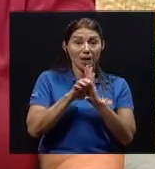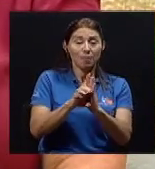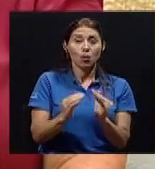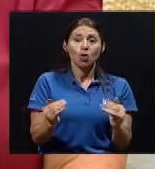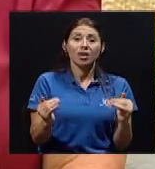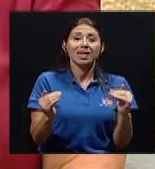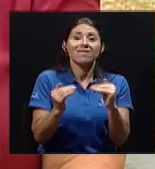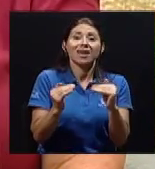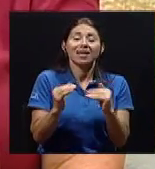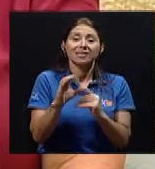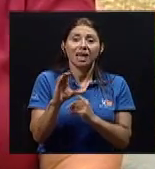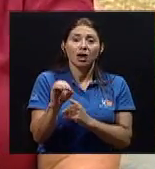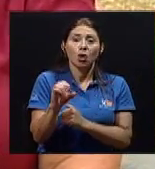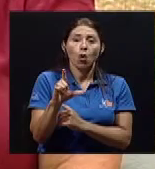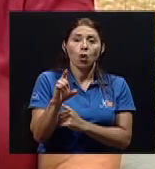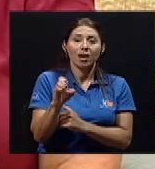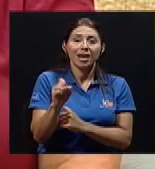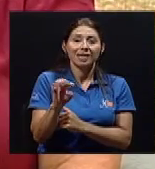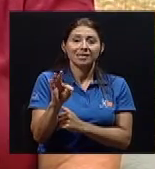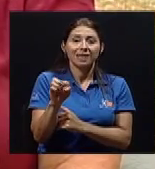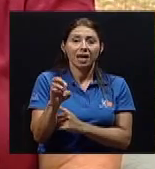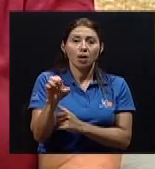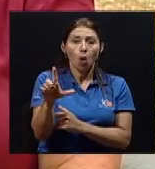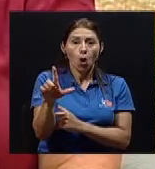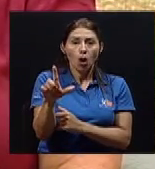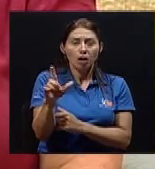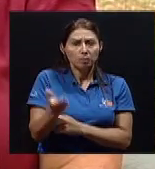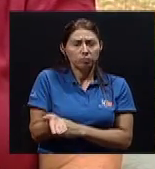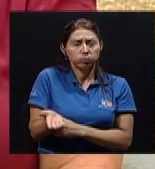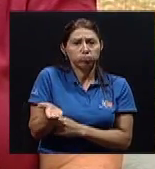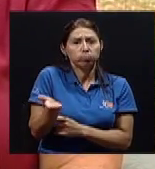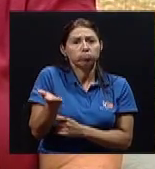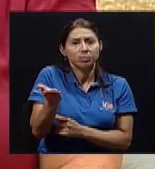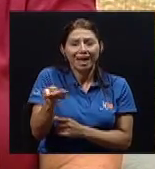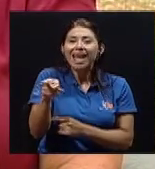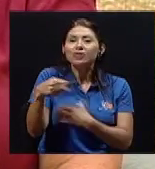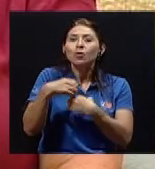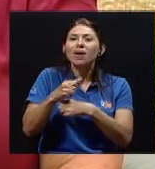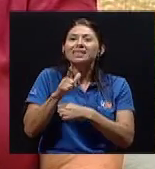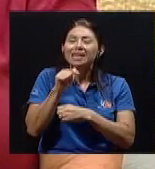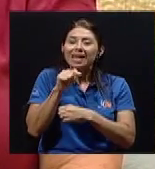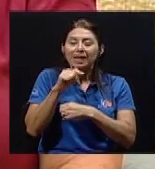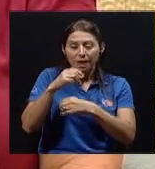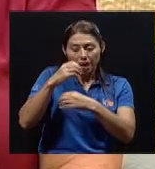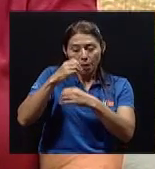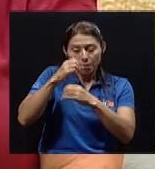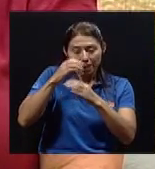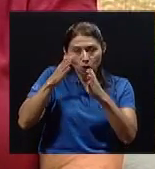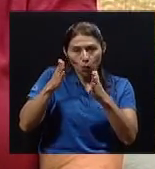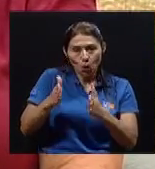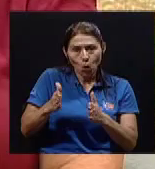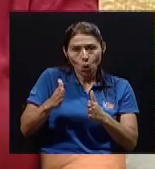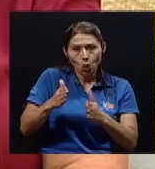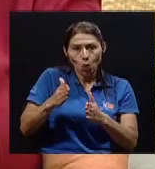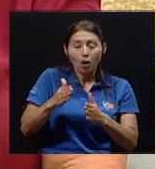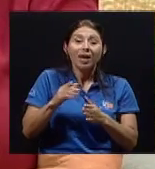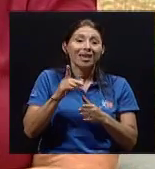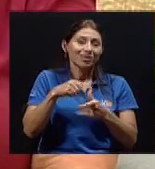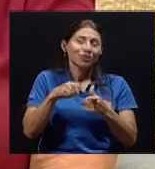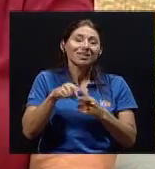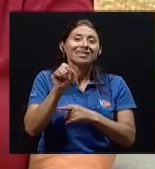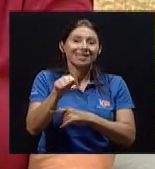de lo normal o no. Entonces, sí hacemos un diagnóstico de laboratorio. El diagnóstico de laboratorio muchas veces